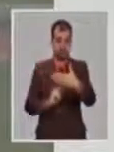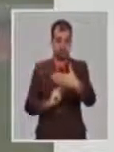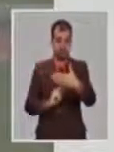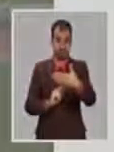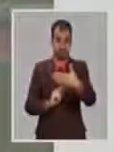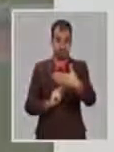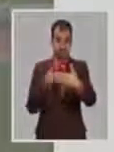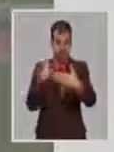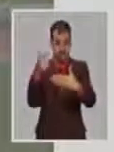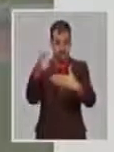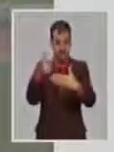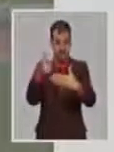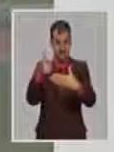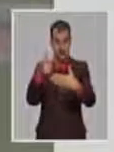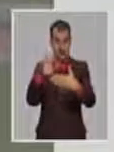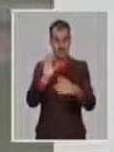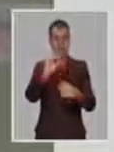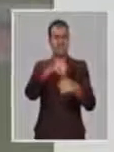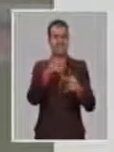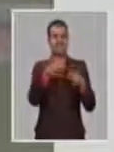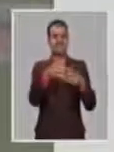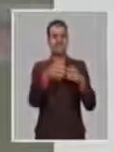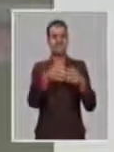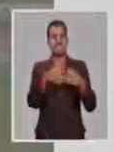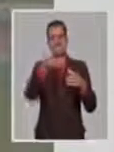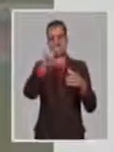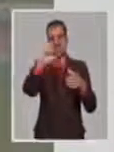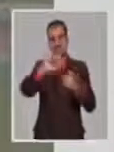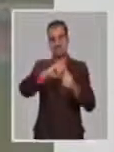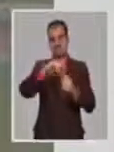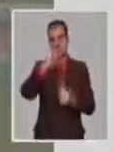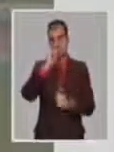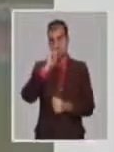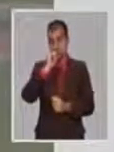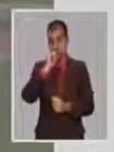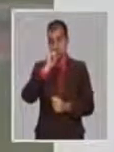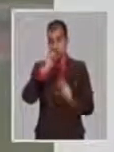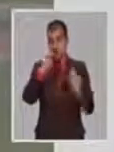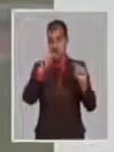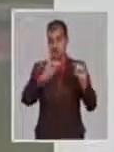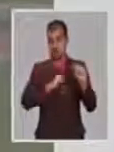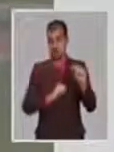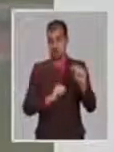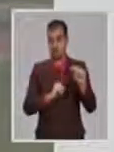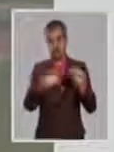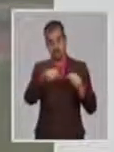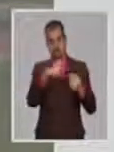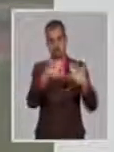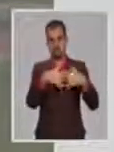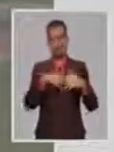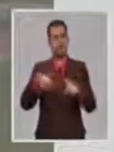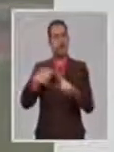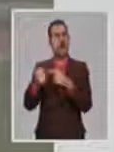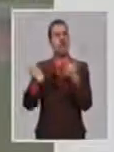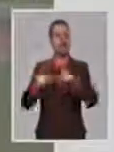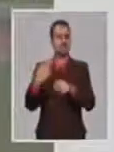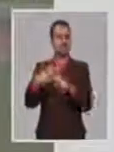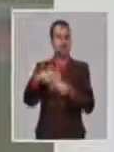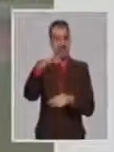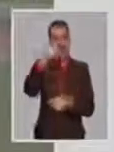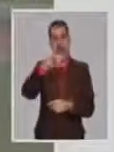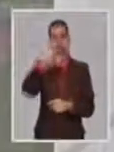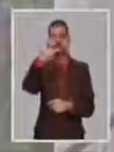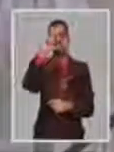vacuna Abdala está integrado por el Centro de Ingeniería Genética, que es el que produce el ingrediente farmacéutico activo, y los laboratorios AICA para